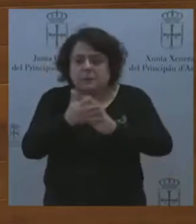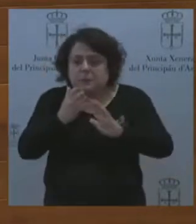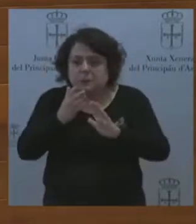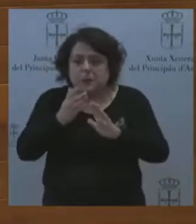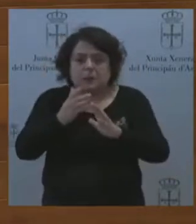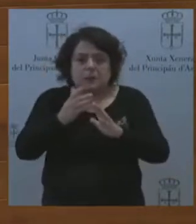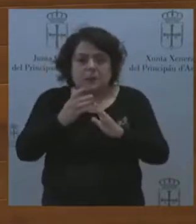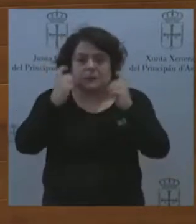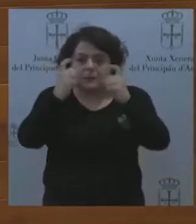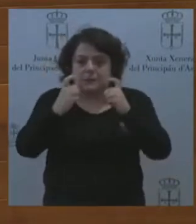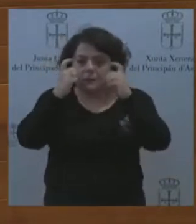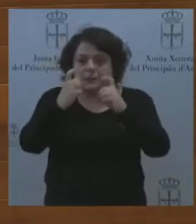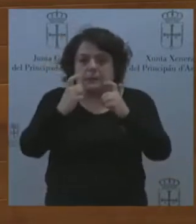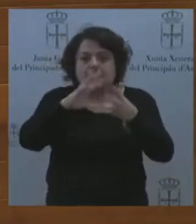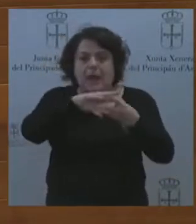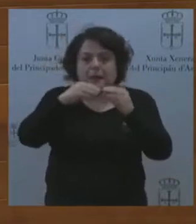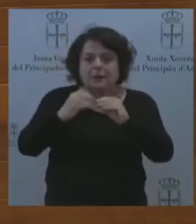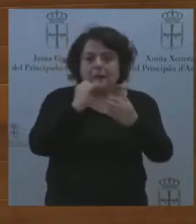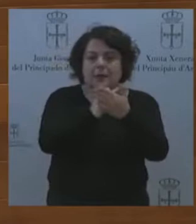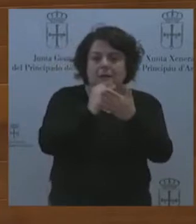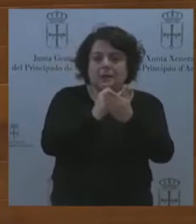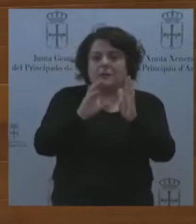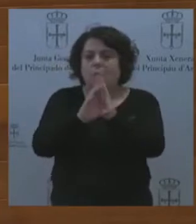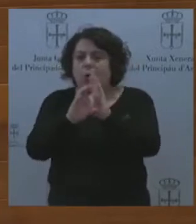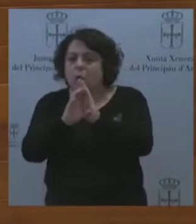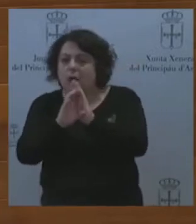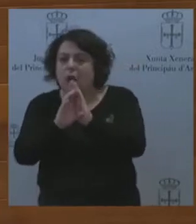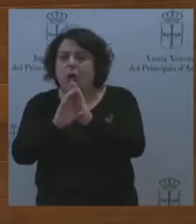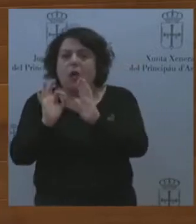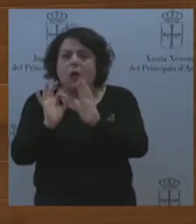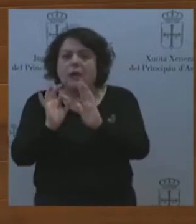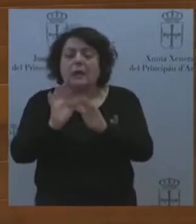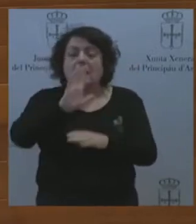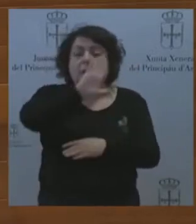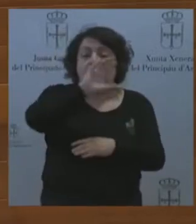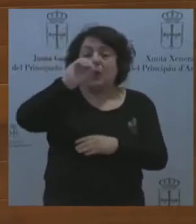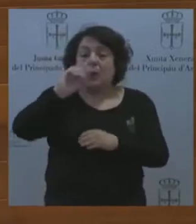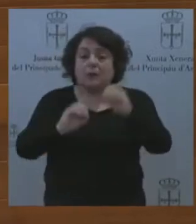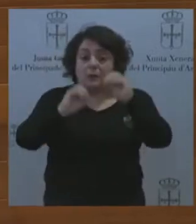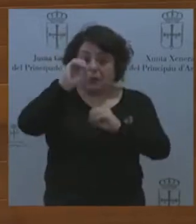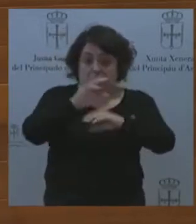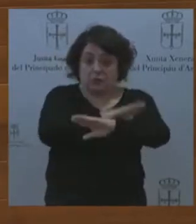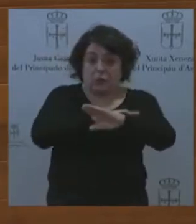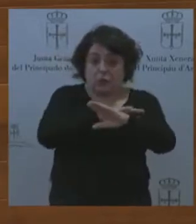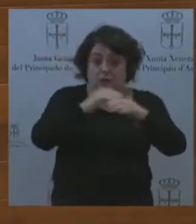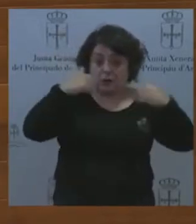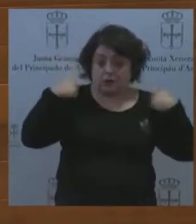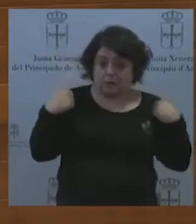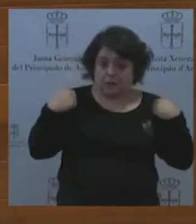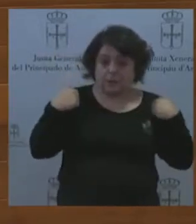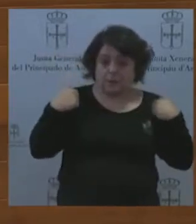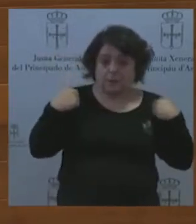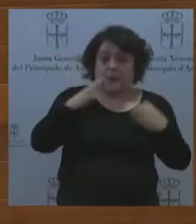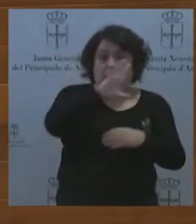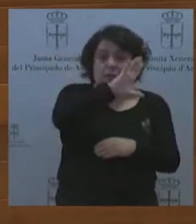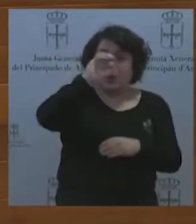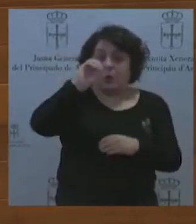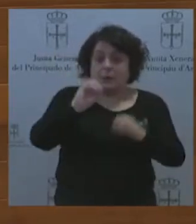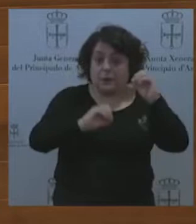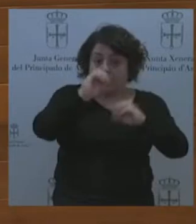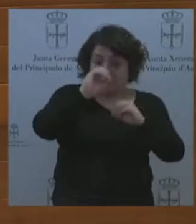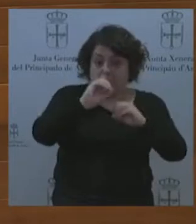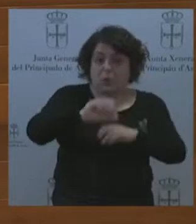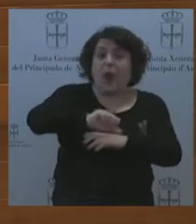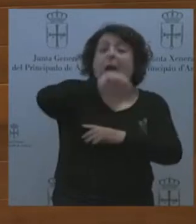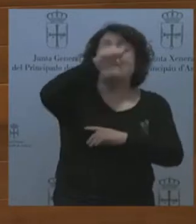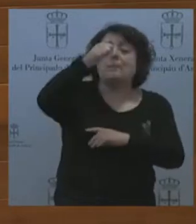gobierno asturiano, responsable del 50% de los contenidos, aprobó, asómbrese, el 5 de agosto para infantil